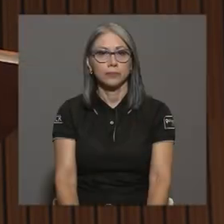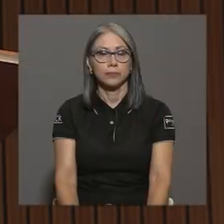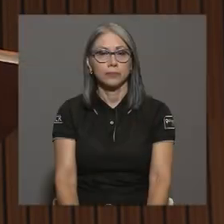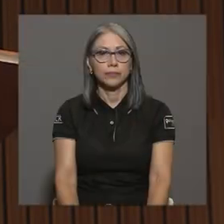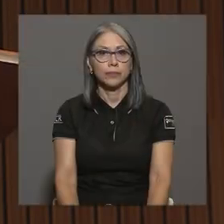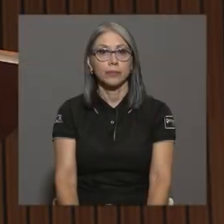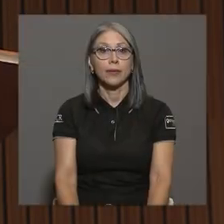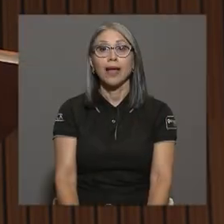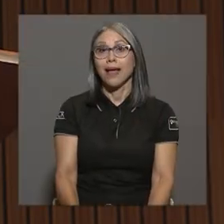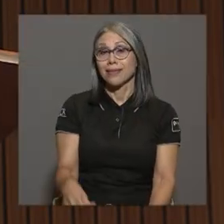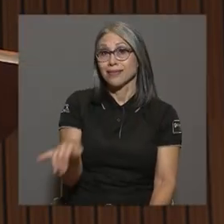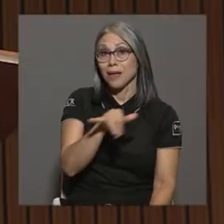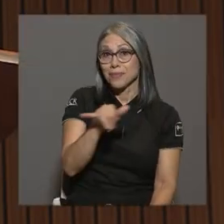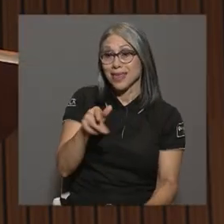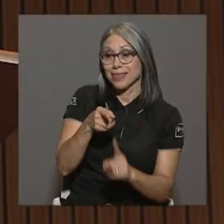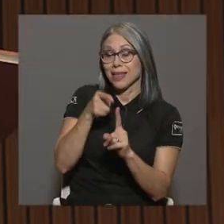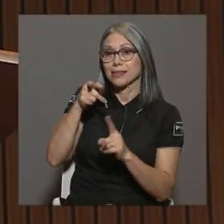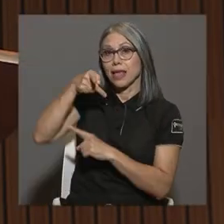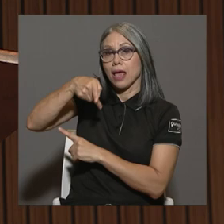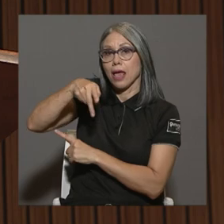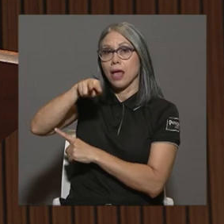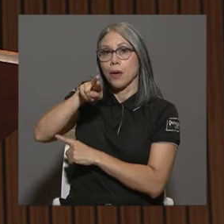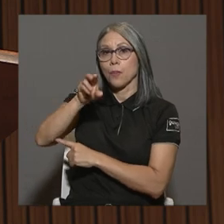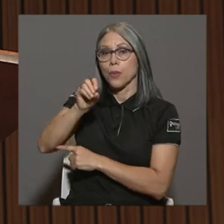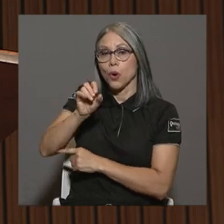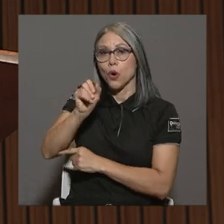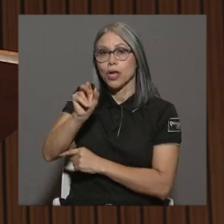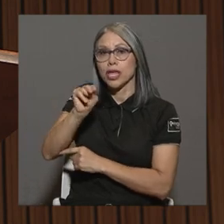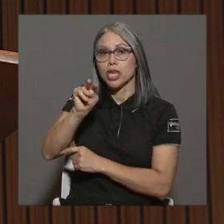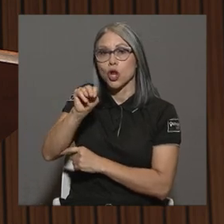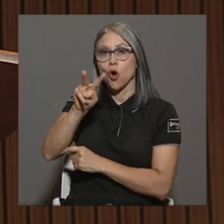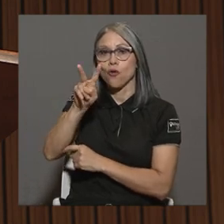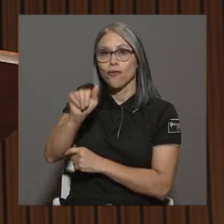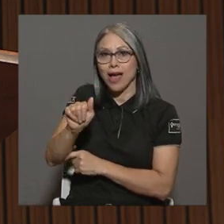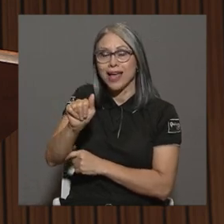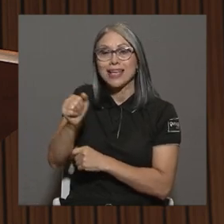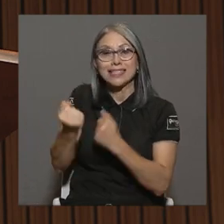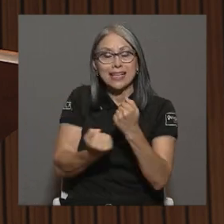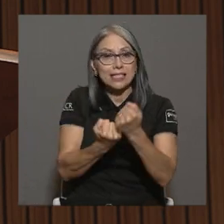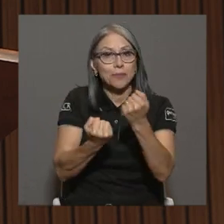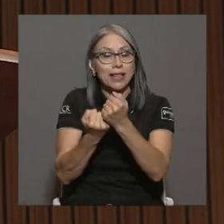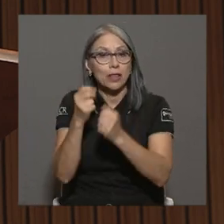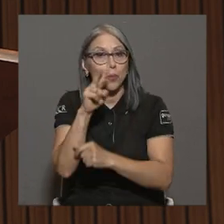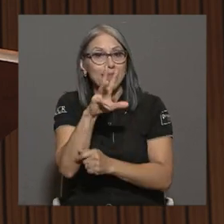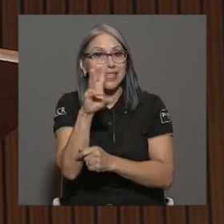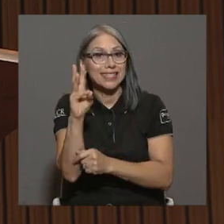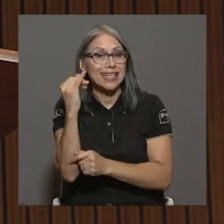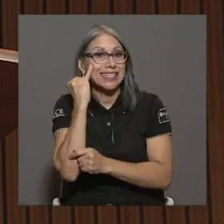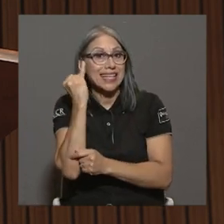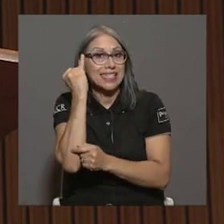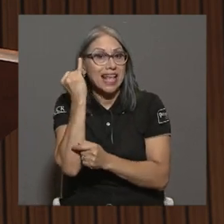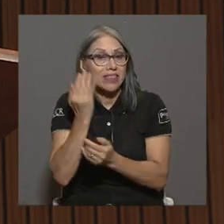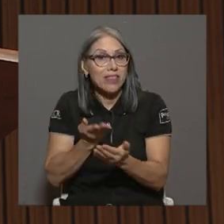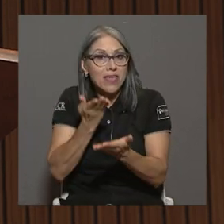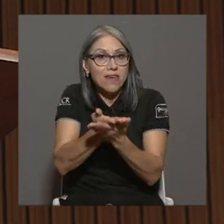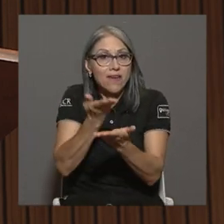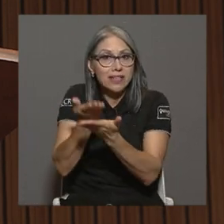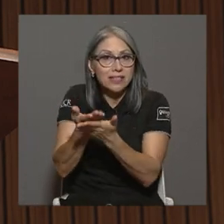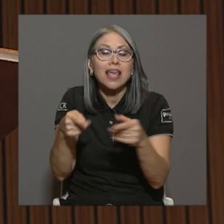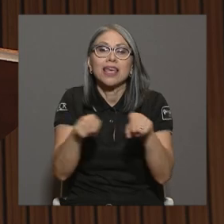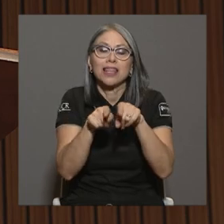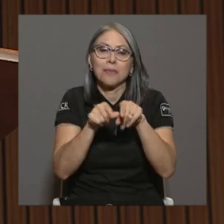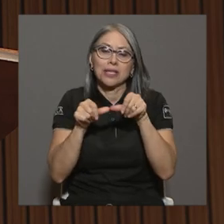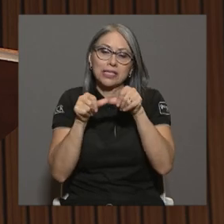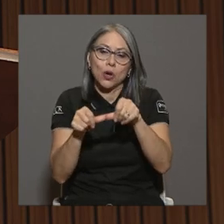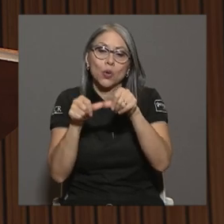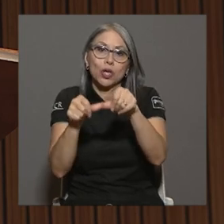A su vez, desde Pro Innova, se respaldaron 26 iniciativas y se dio continuidad a otras